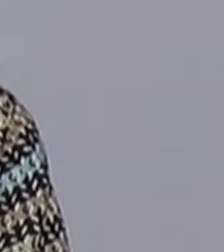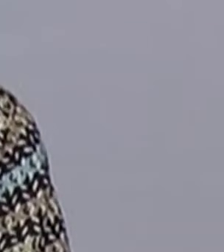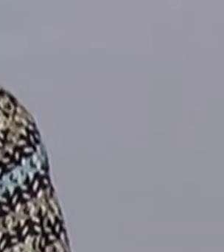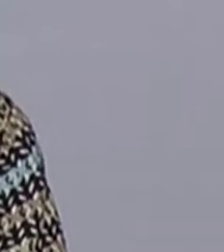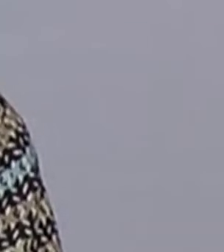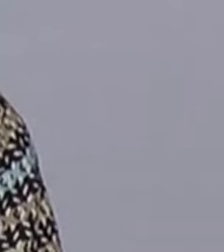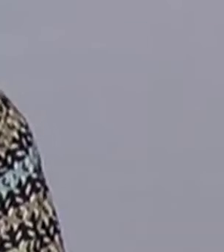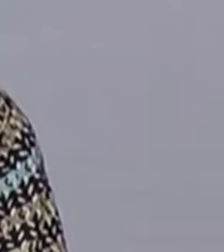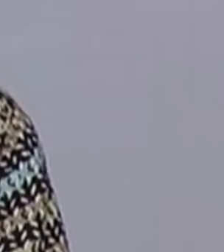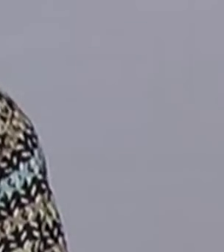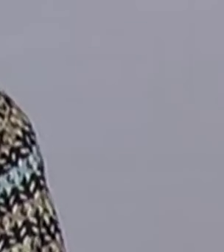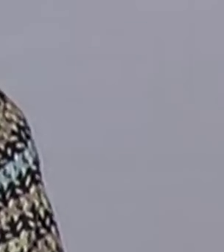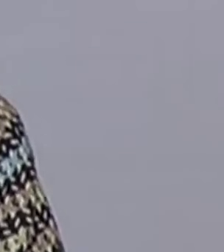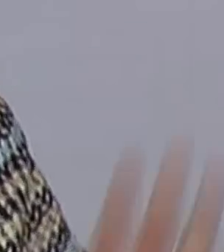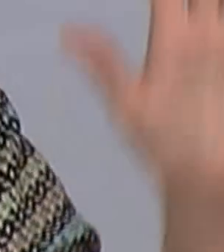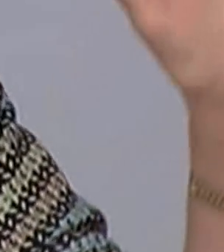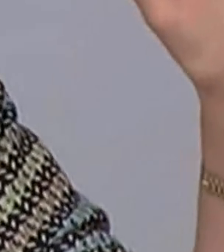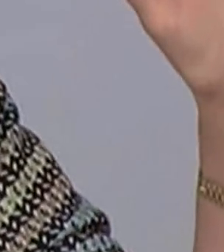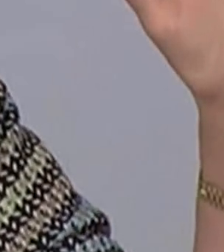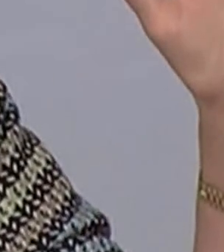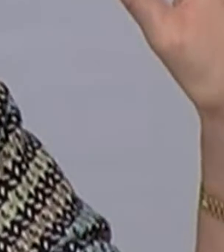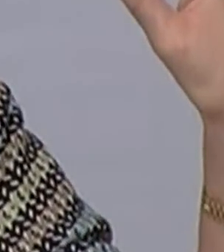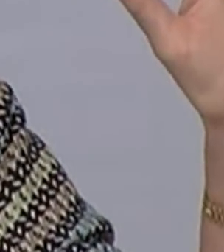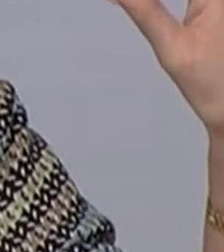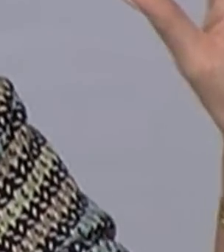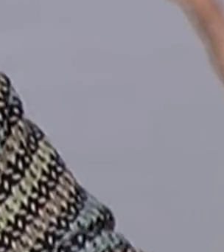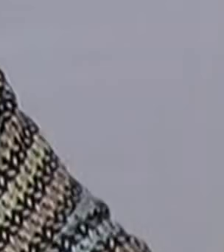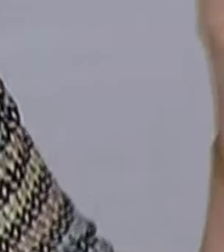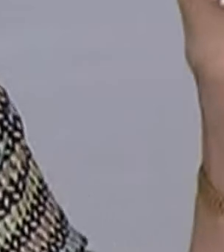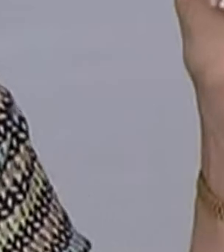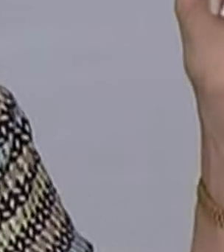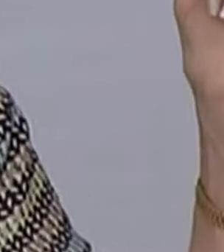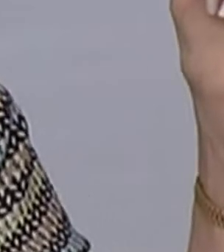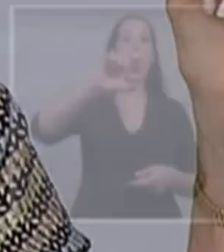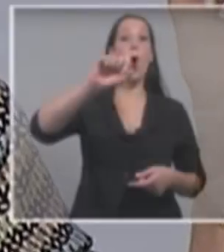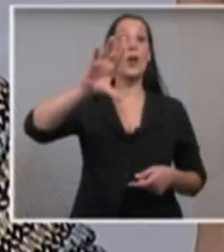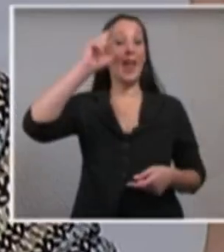¿Cuántas cosas? Ni qué hablar del procrear.